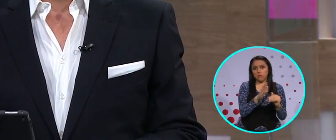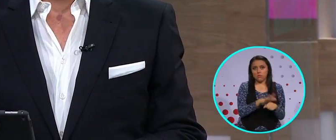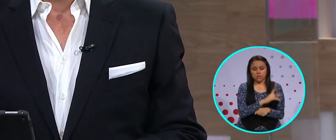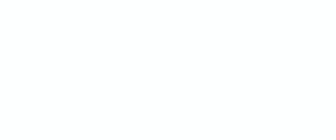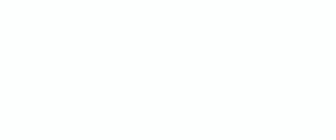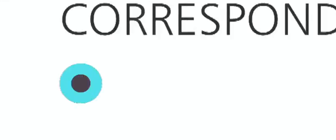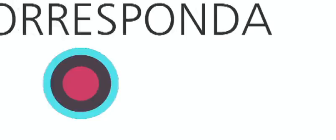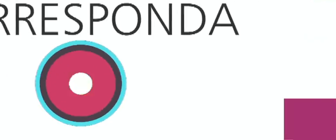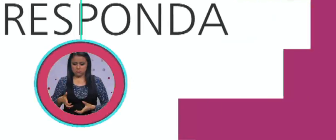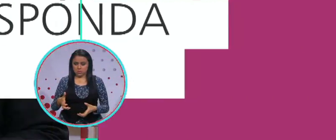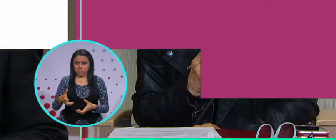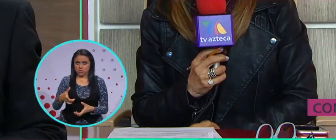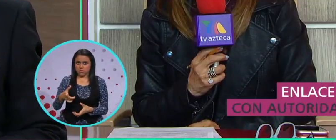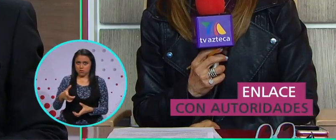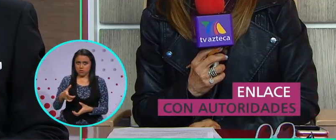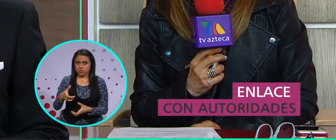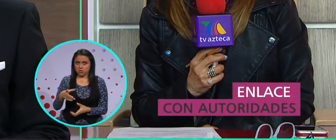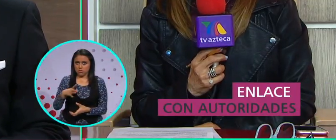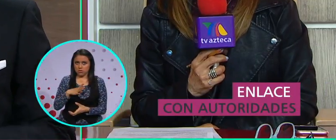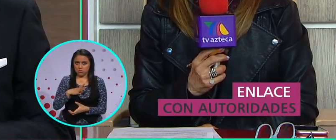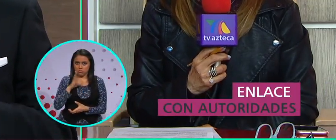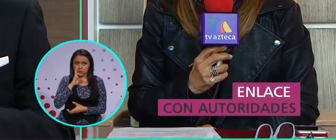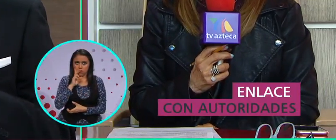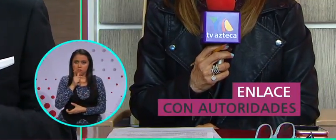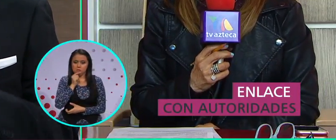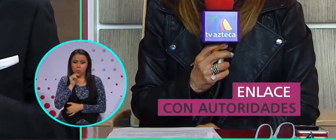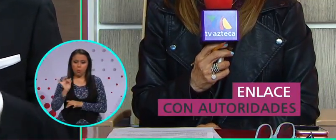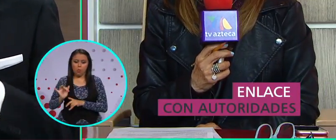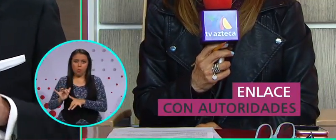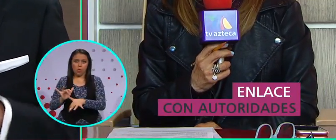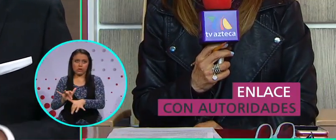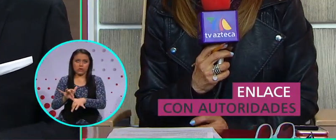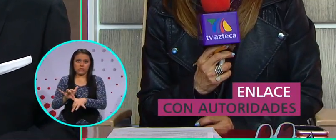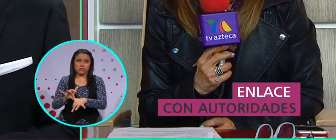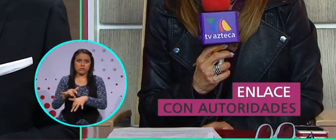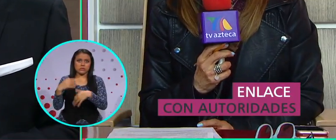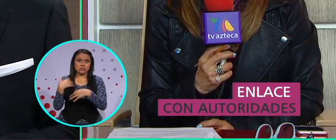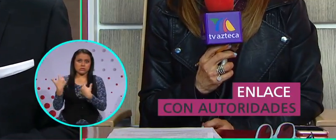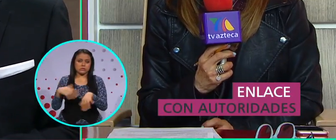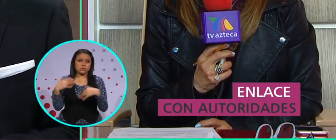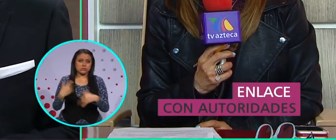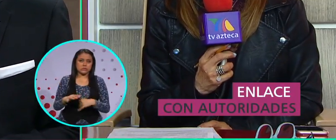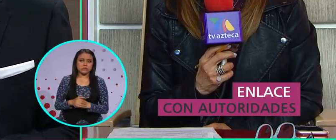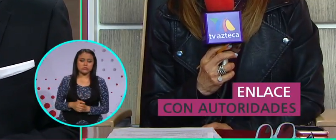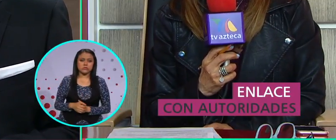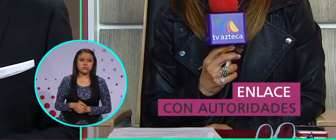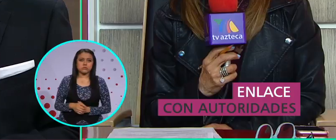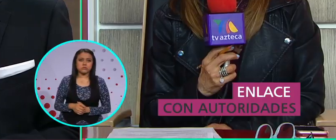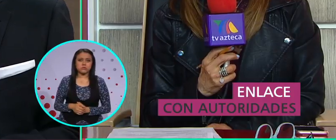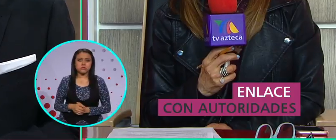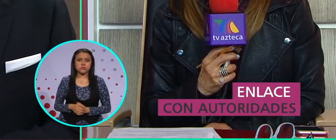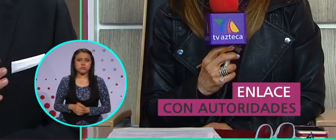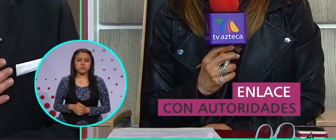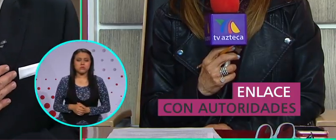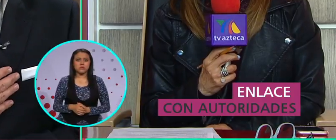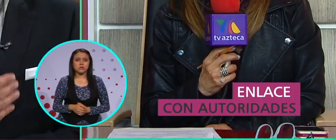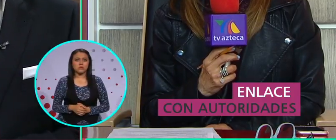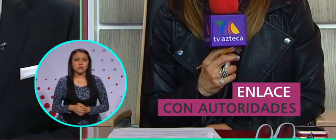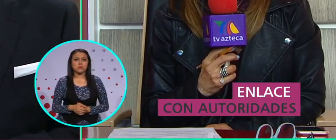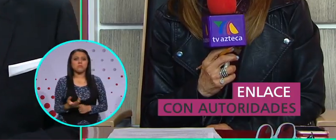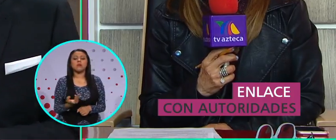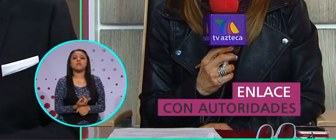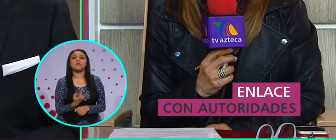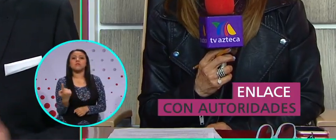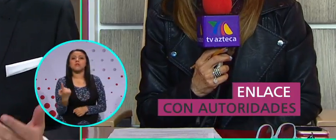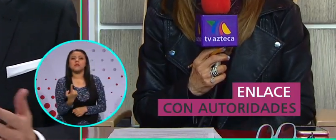saber que en tu calle no vives a una línea principal y empiezan a bajar granaderos pero se reporta que tienes granadero